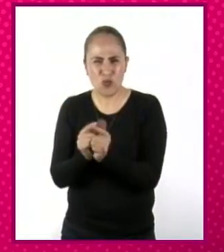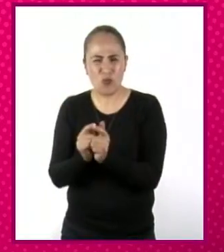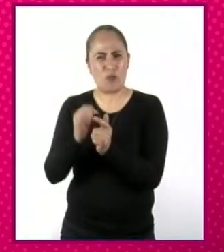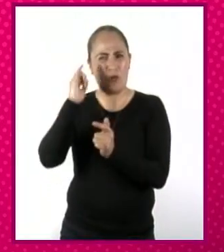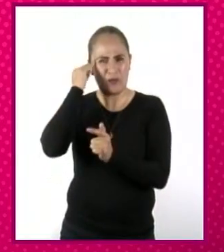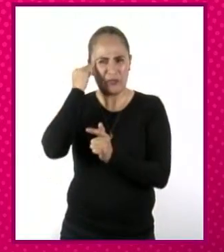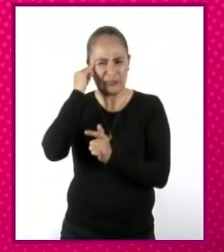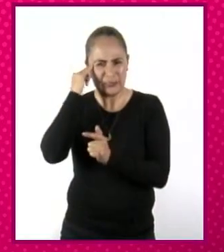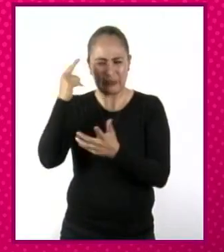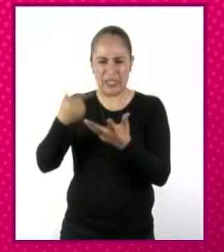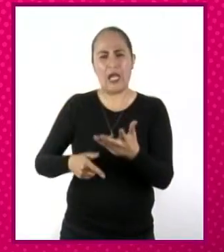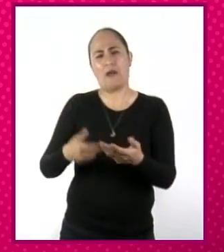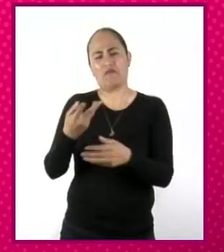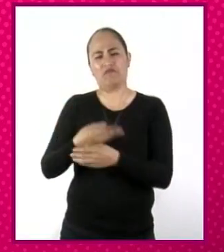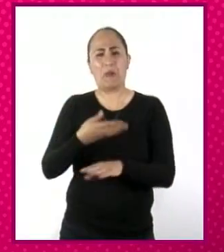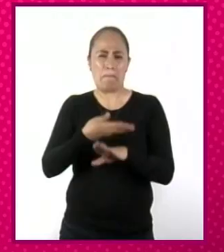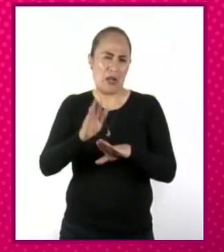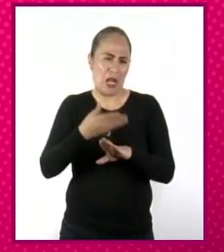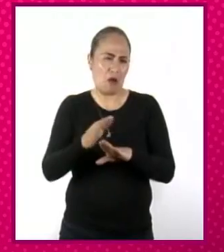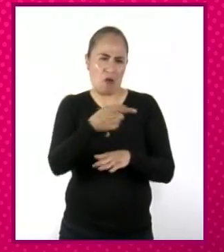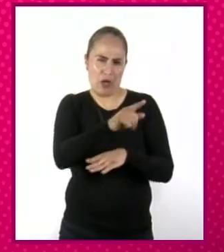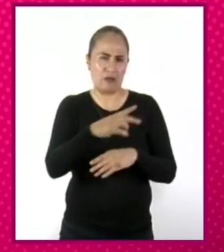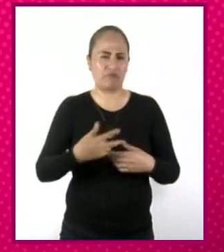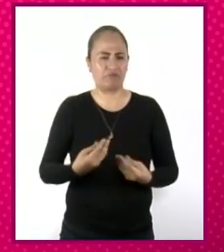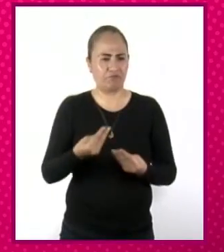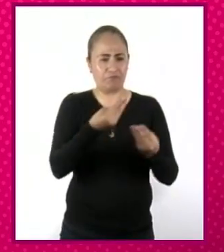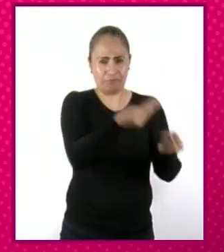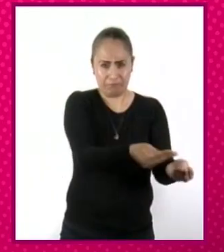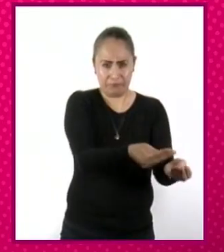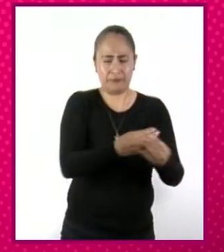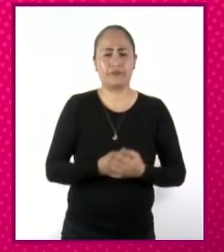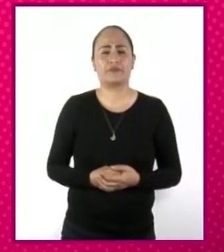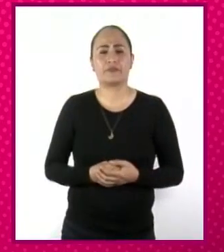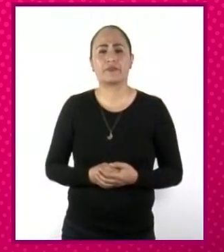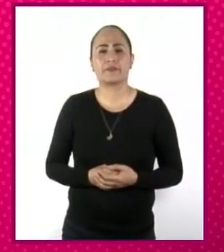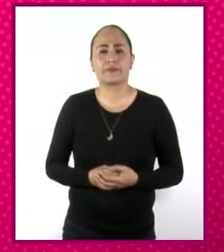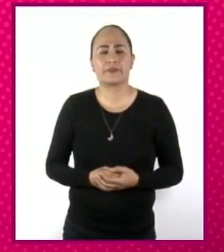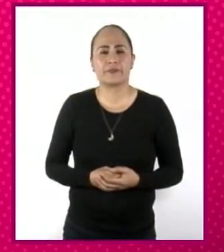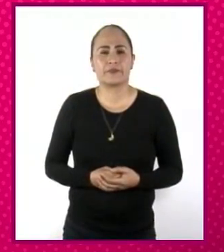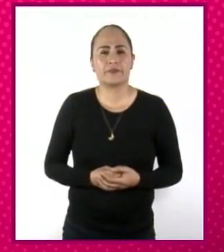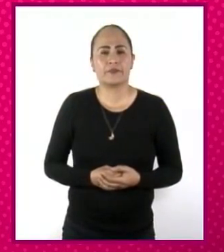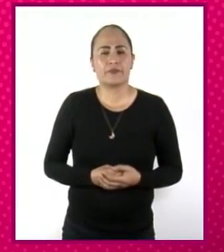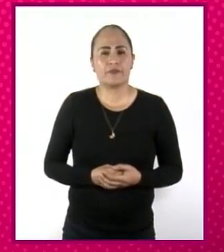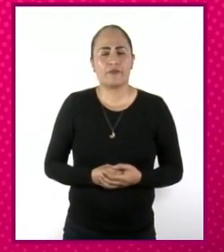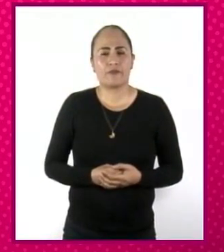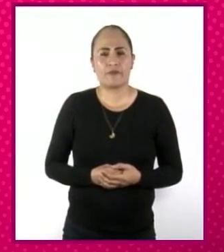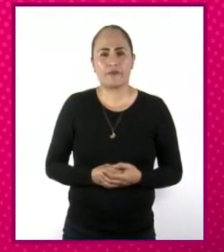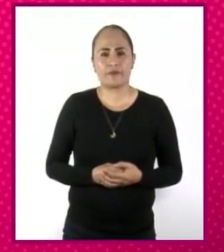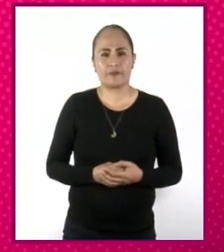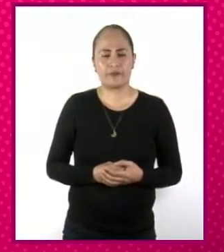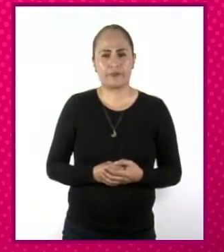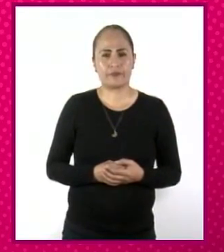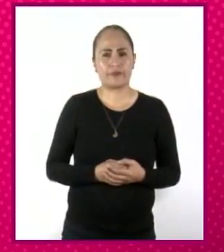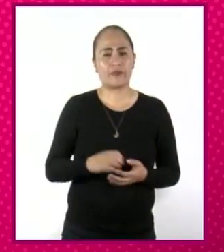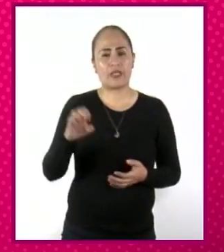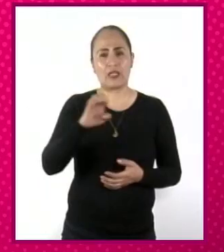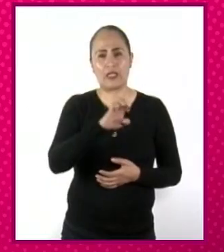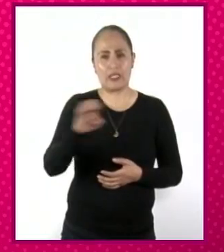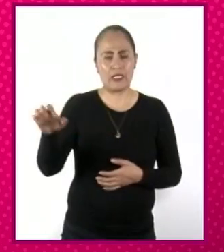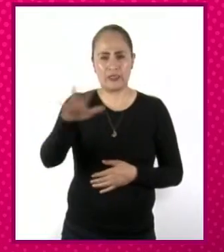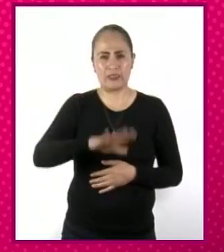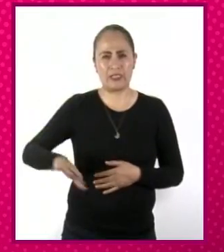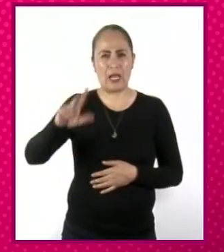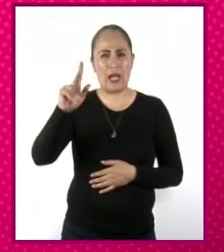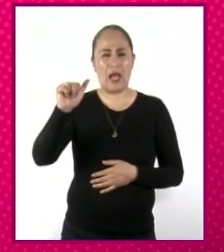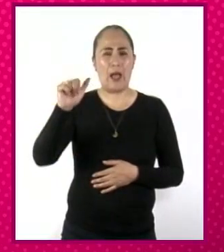hombre blanco de las pieles para dicho comercio. Pero el problema es de que a lo que es al este de la cordillera de los Apalaches